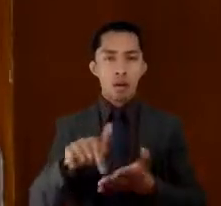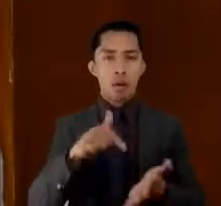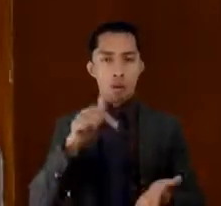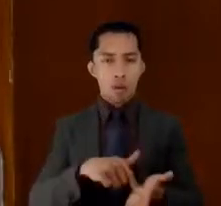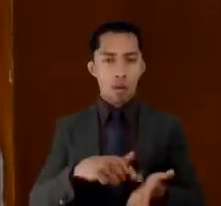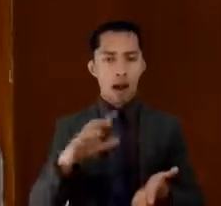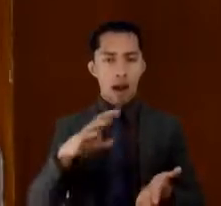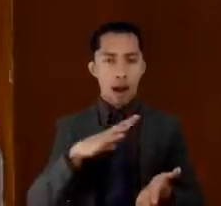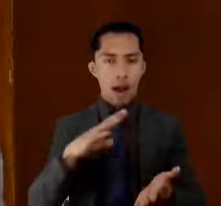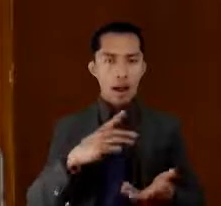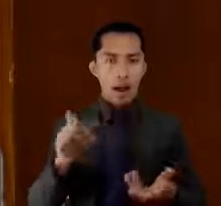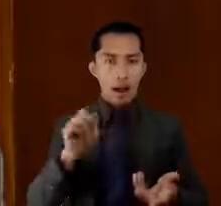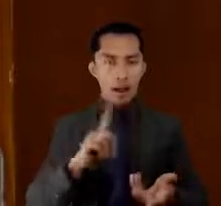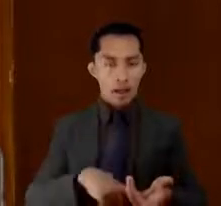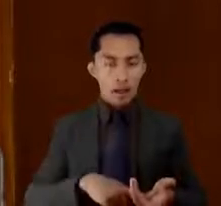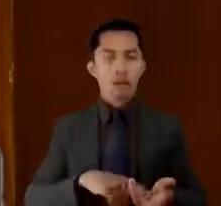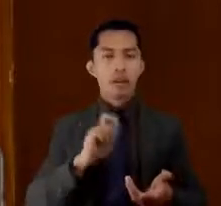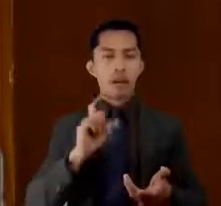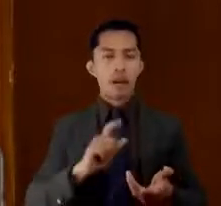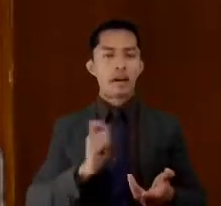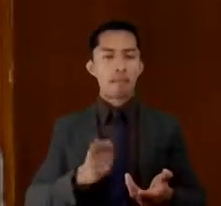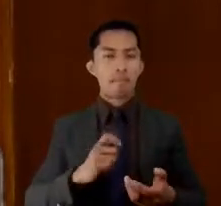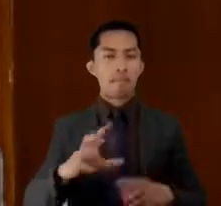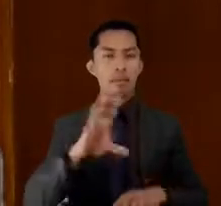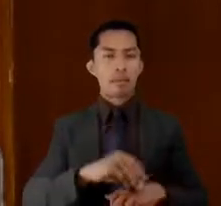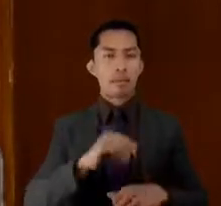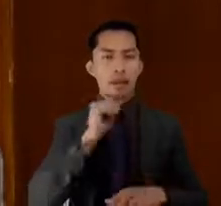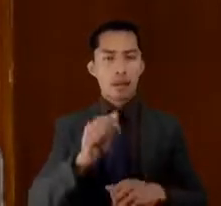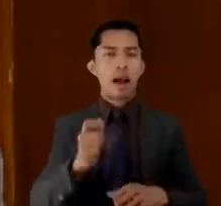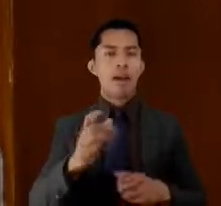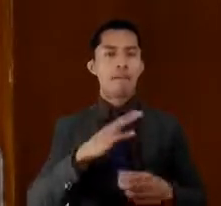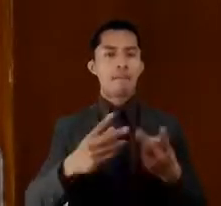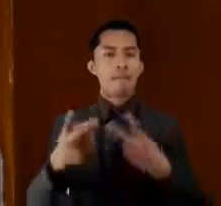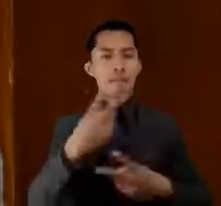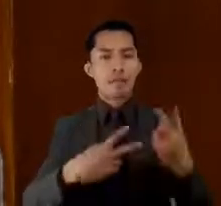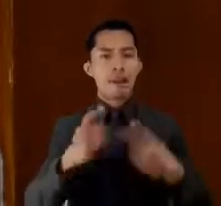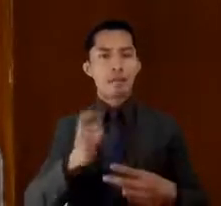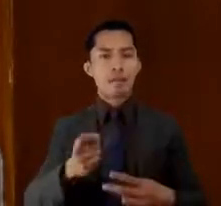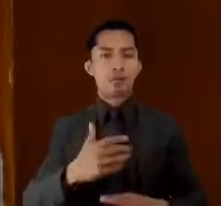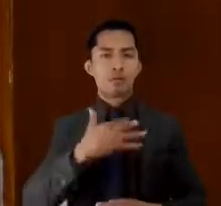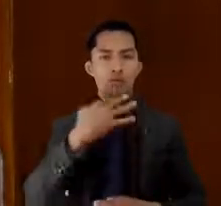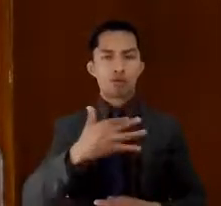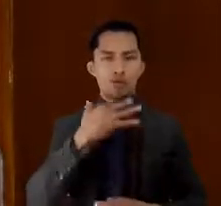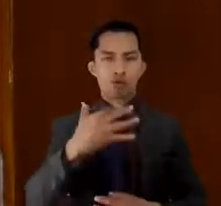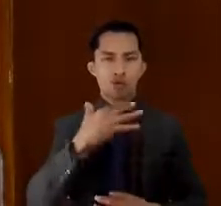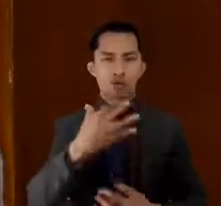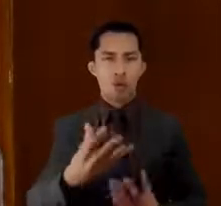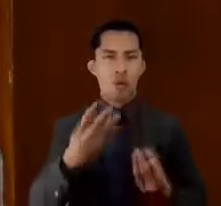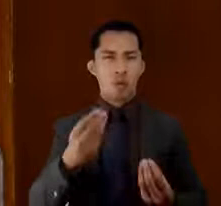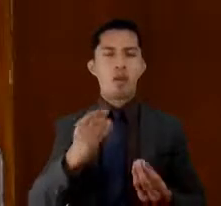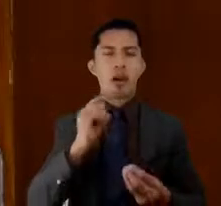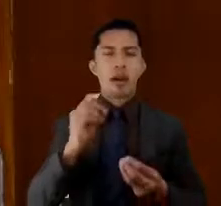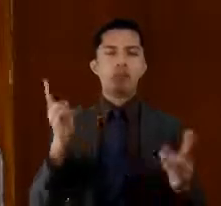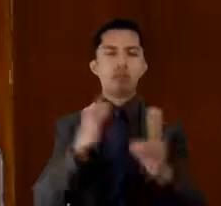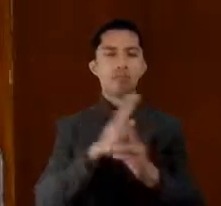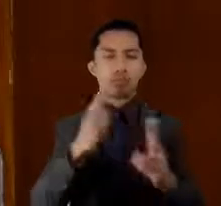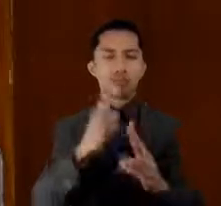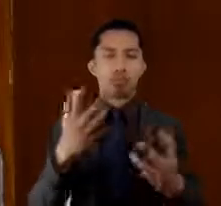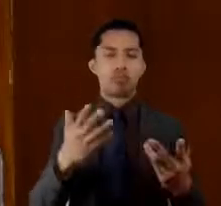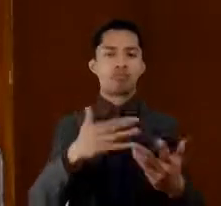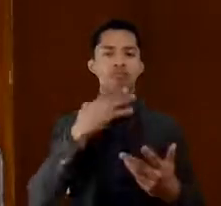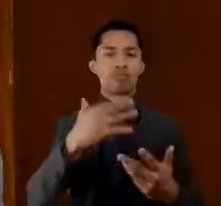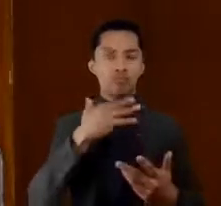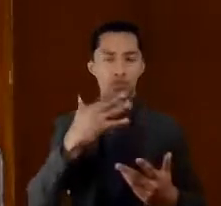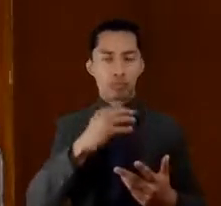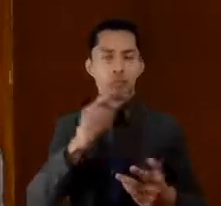clandestinos, en los cuales se genera no solamente una gran contaminación que termina afectando el aire, el ambiente, como nos lo